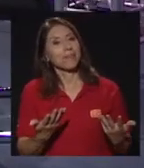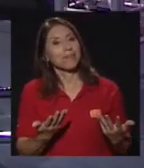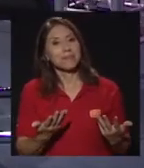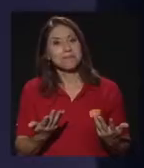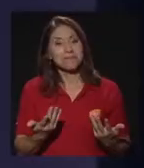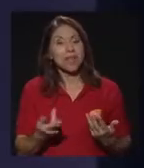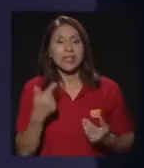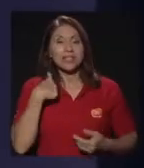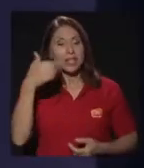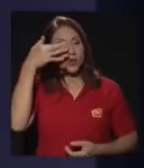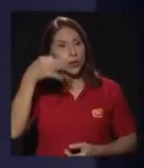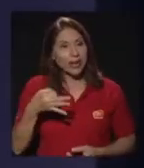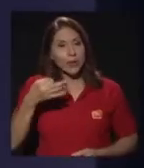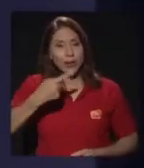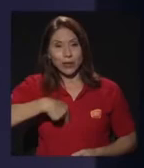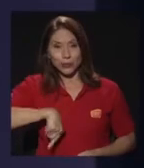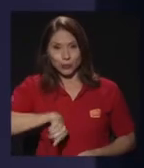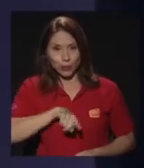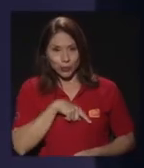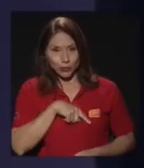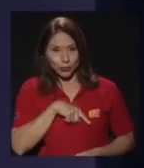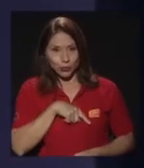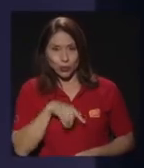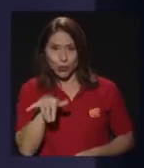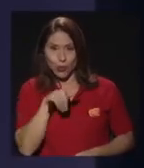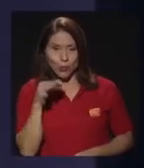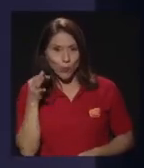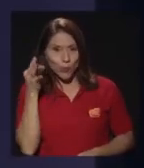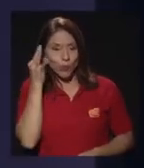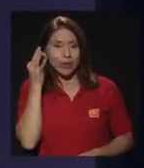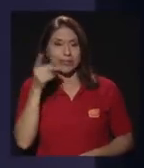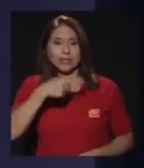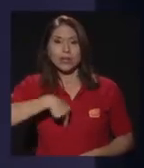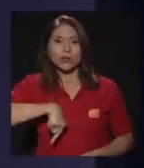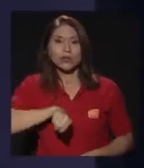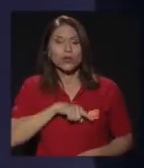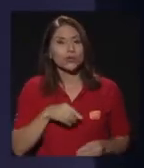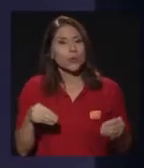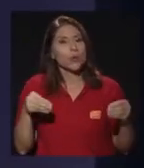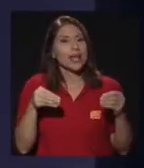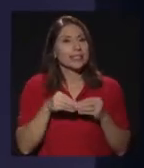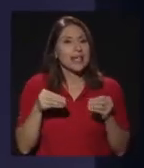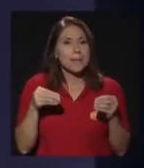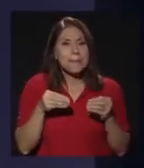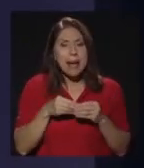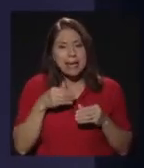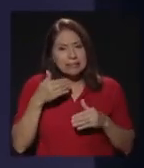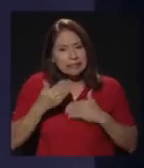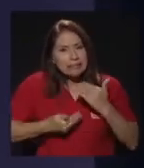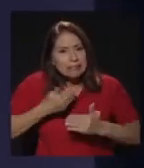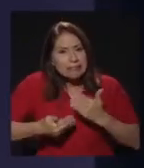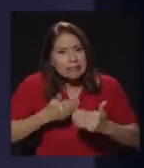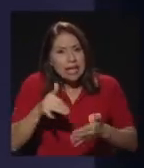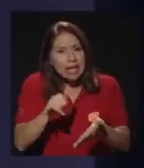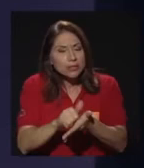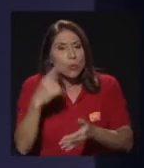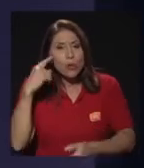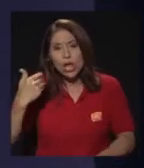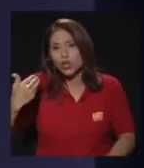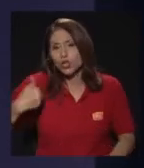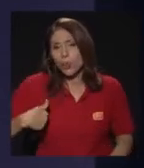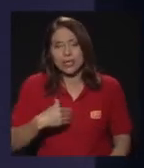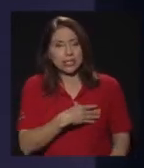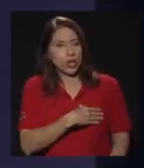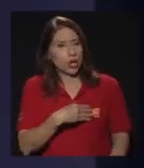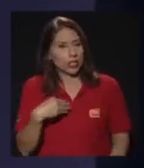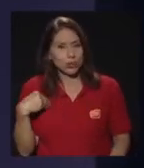Bueno, es que yo creo que nosotros, por ser mujeres, somos las que más andamos en esto, porque a los hombres no les gusta organizarse.